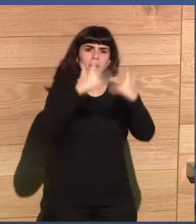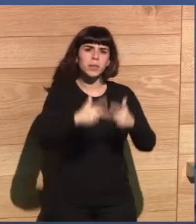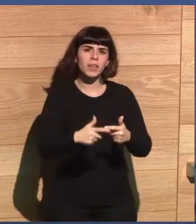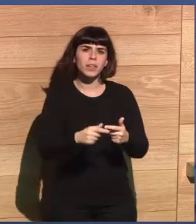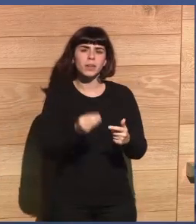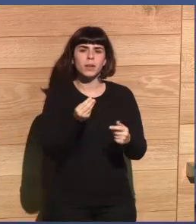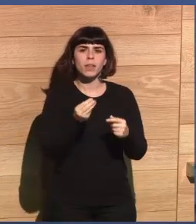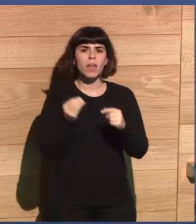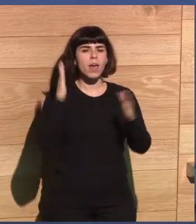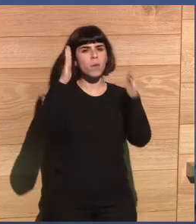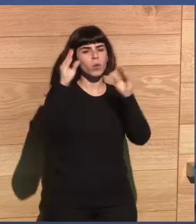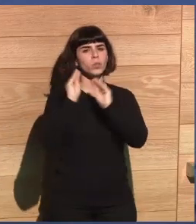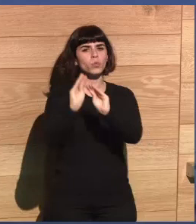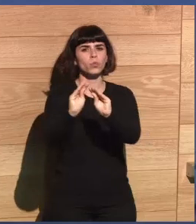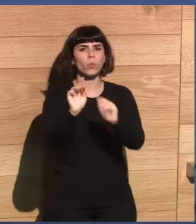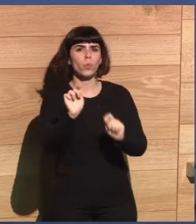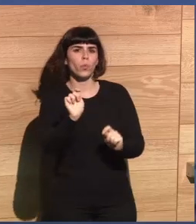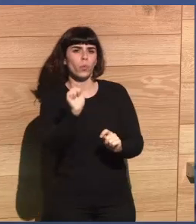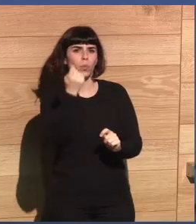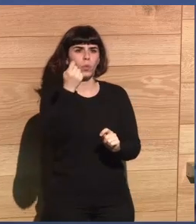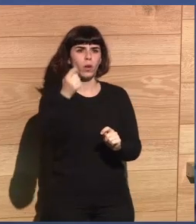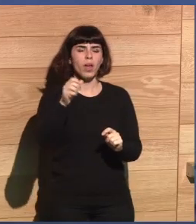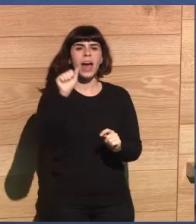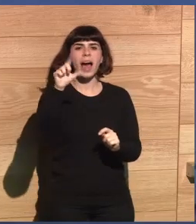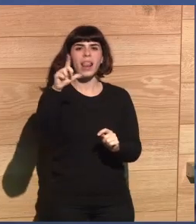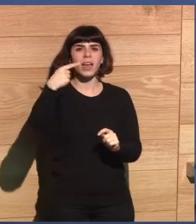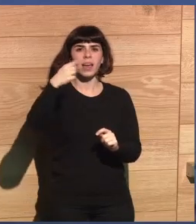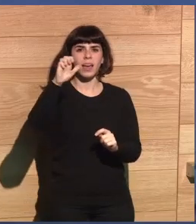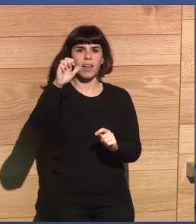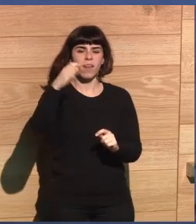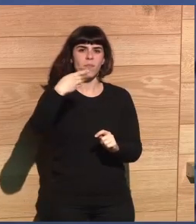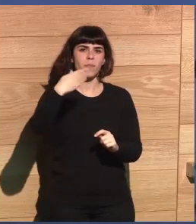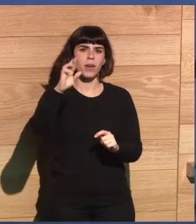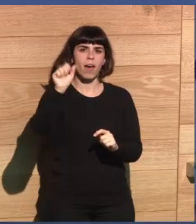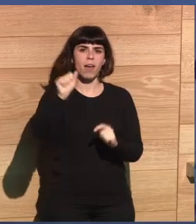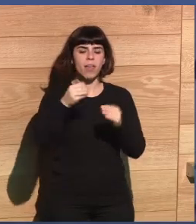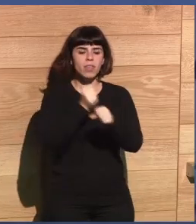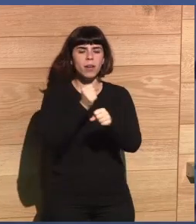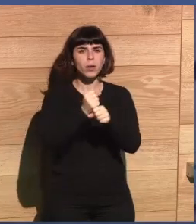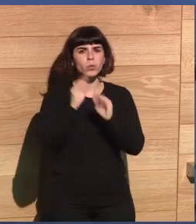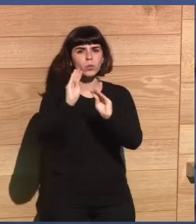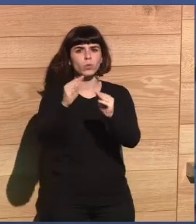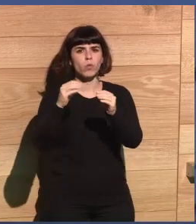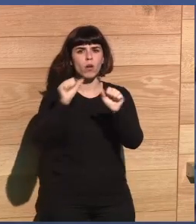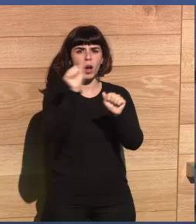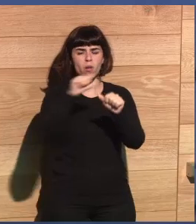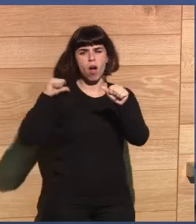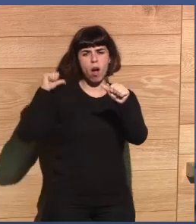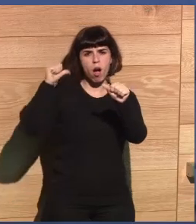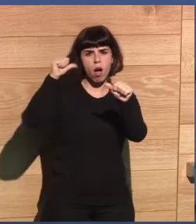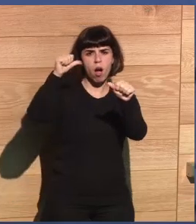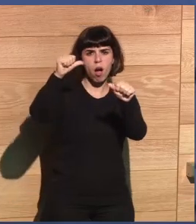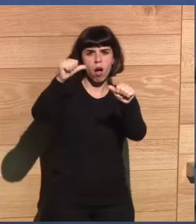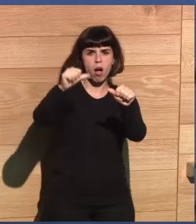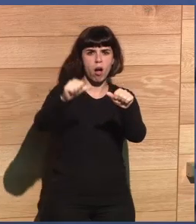y sobre todo en un referente mundial en el álgebra, la disciplina a la que dedicó su trabajo durante más de 20 años. Como investigadora y profesora